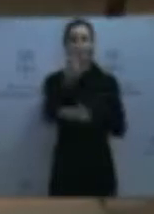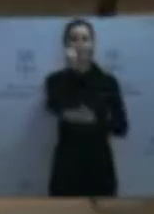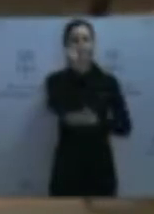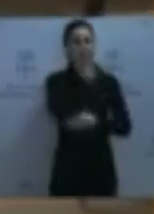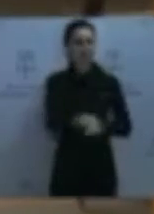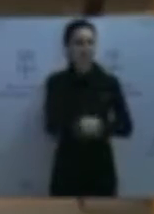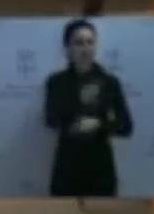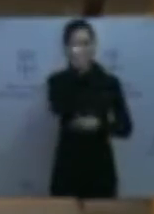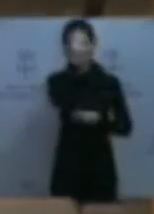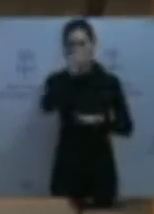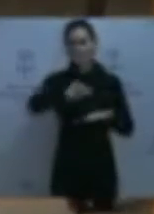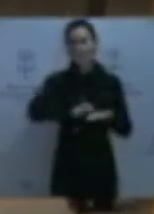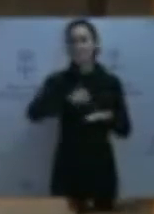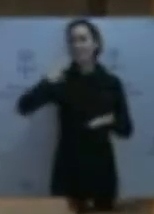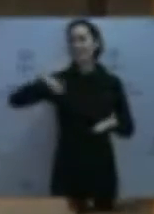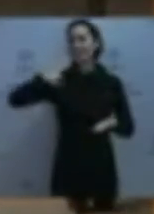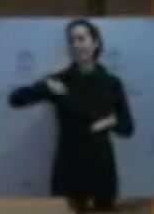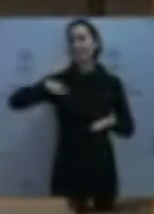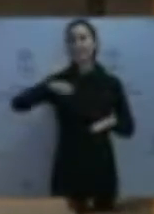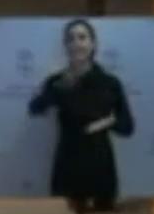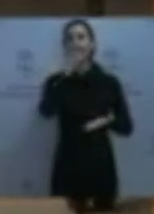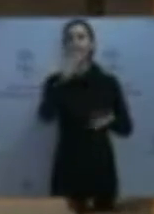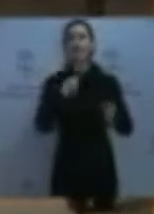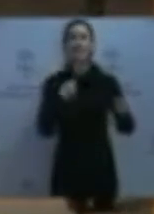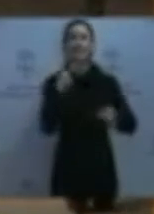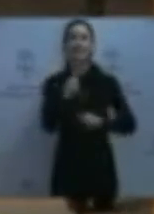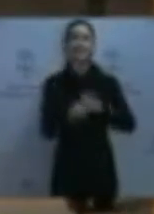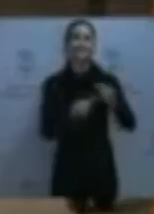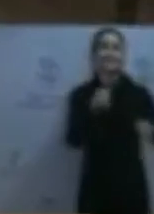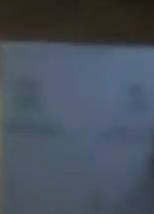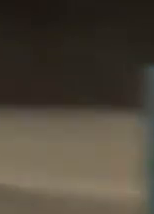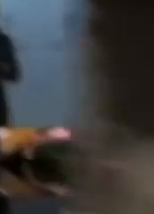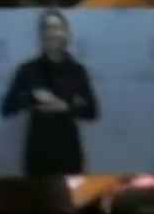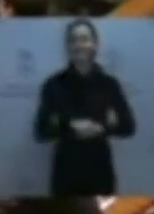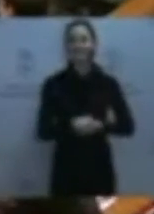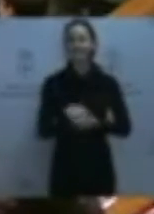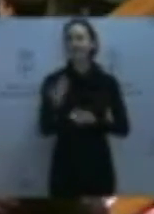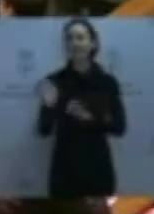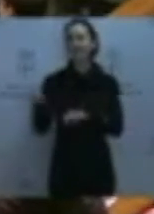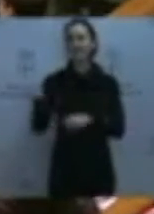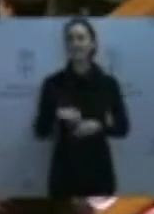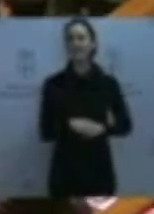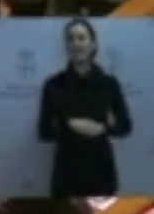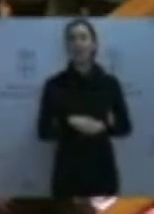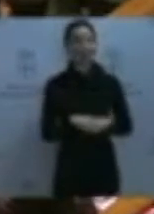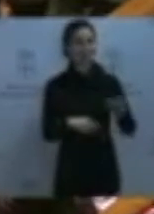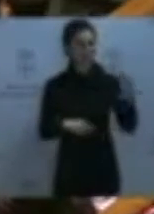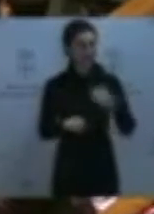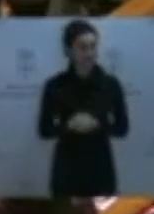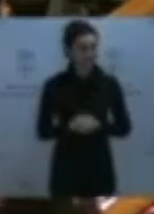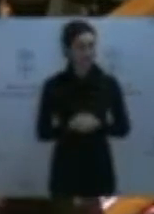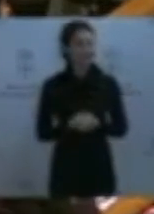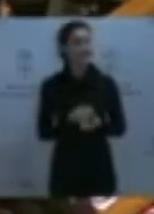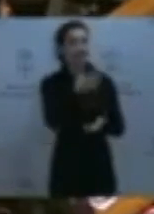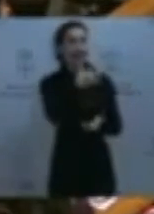¿Qué pensaría de su contrato de presidente si cada día se decidiera sobre su renovación? Tiene la palabra. De eso precisamente vamos a